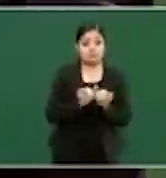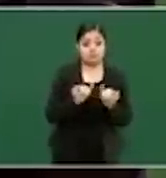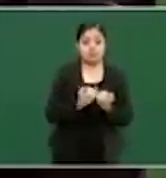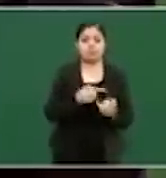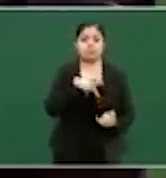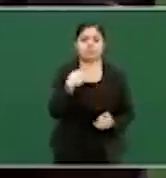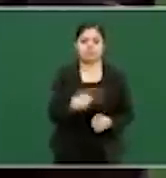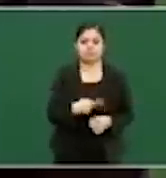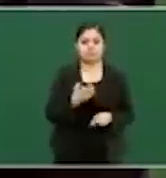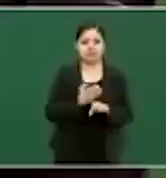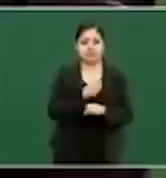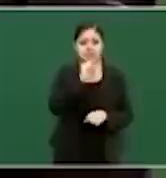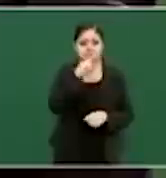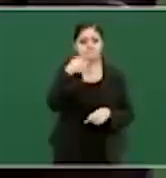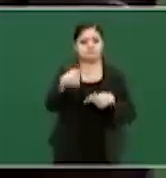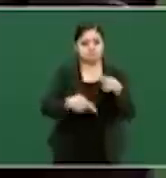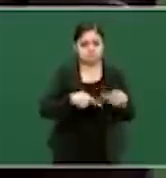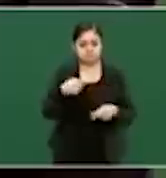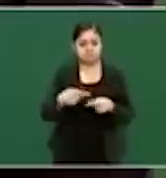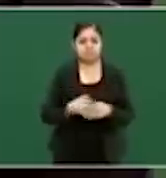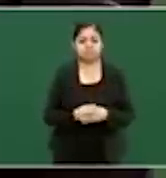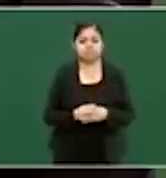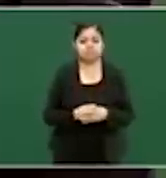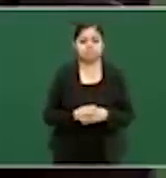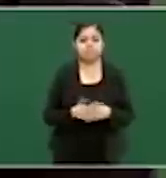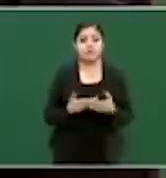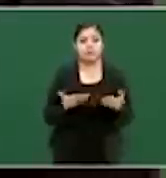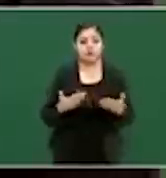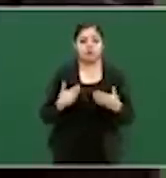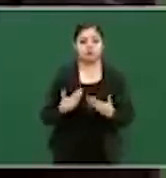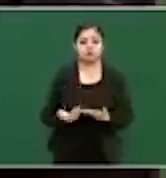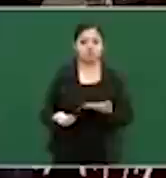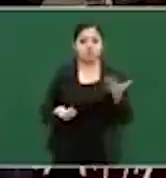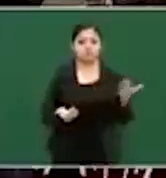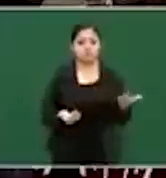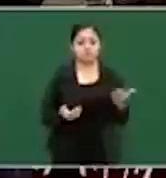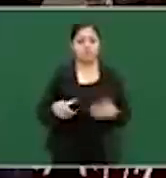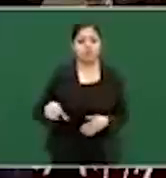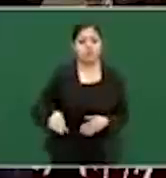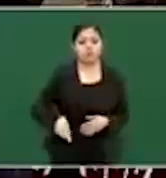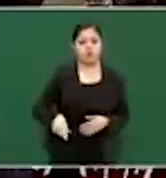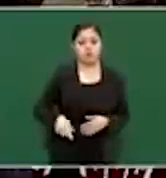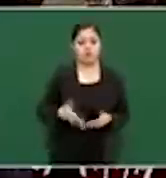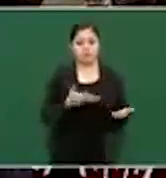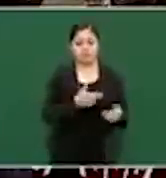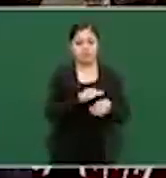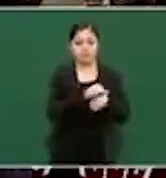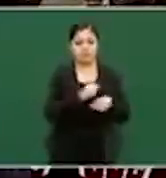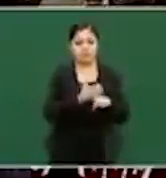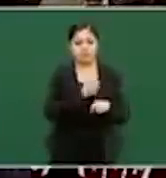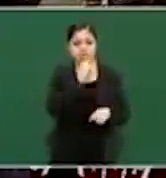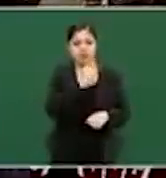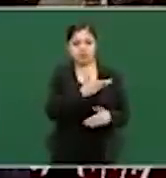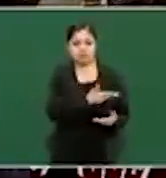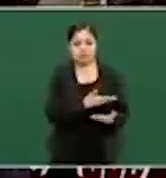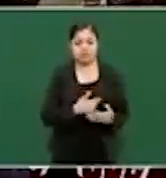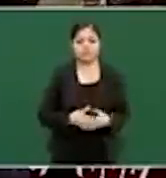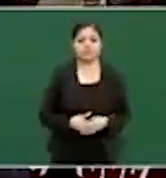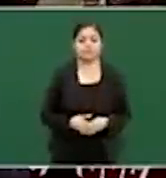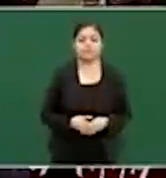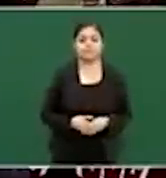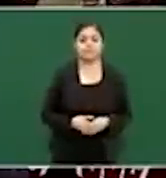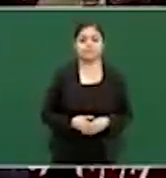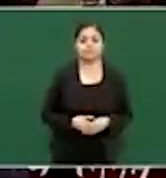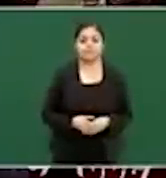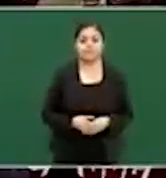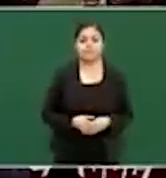Jalisco. Entonces, le damos la palabra al ciudadano gobernador de Jalisco.